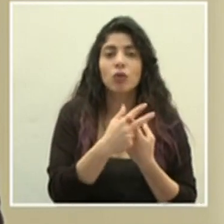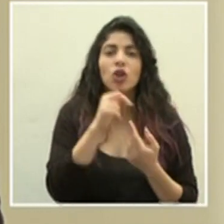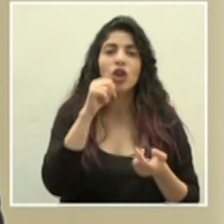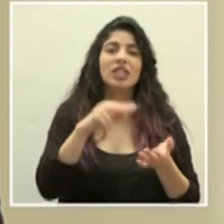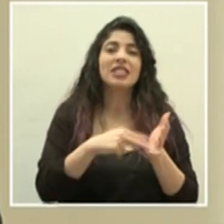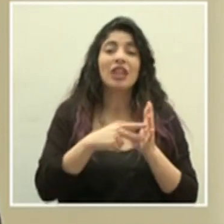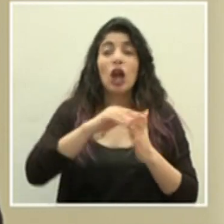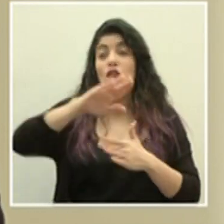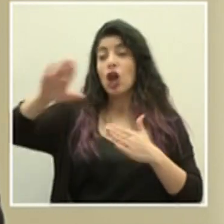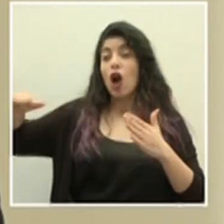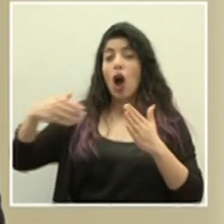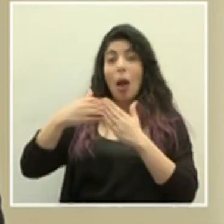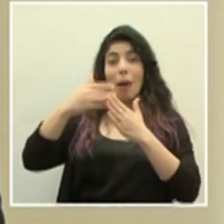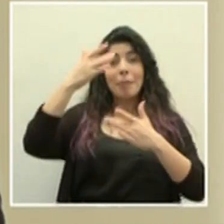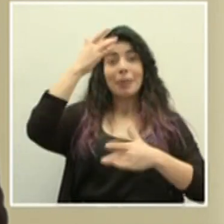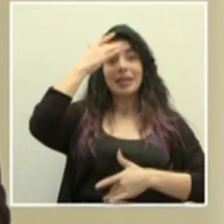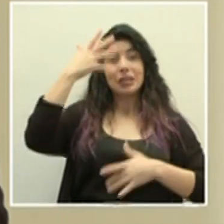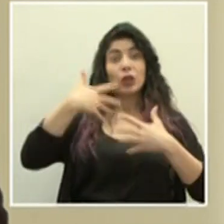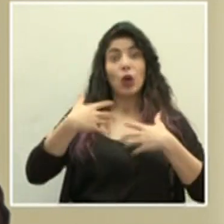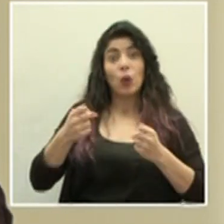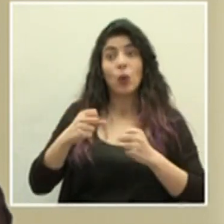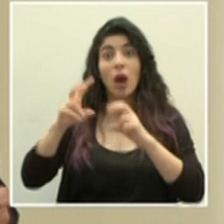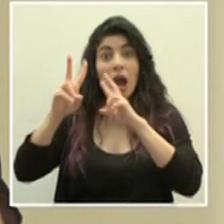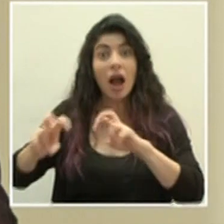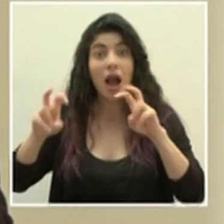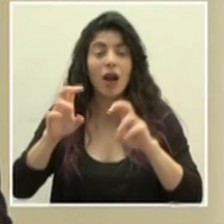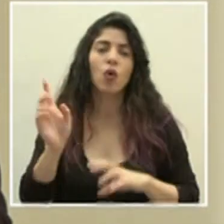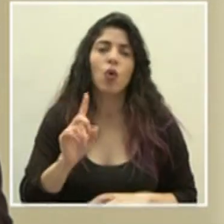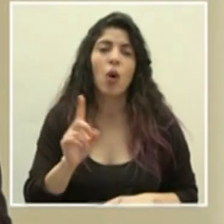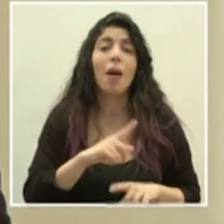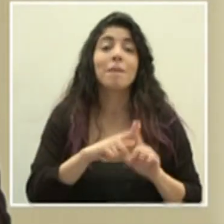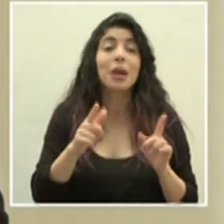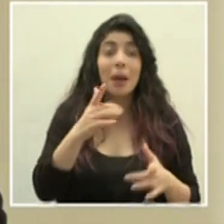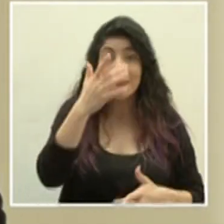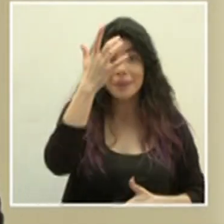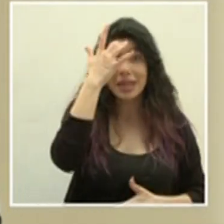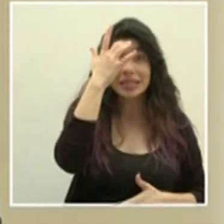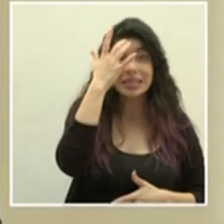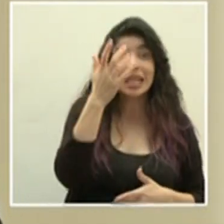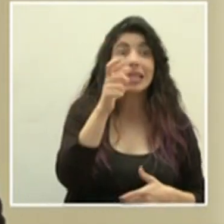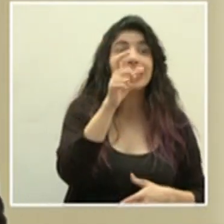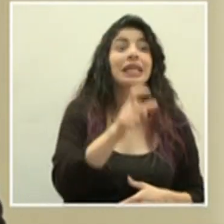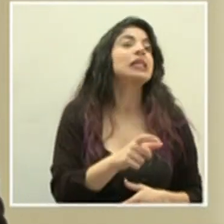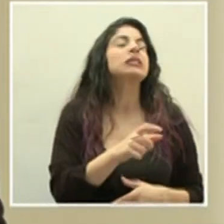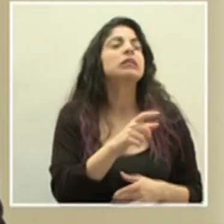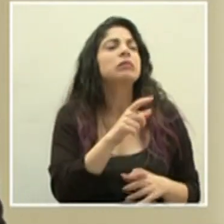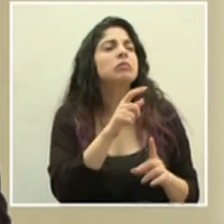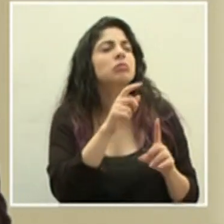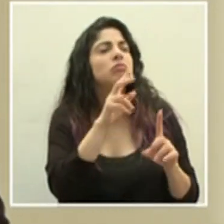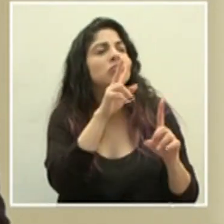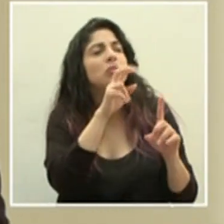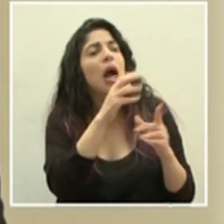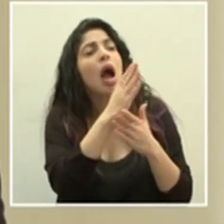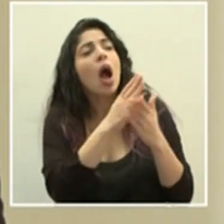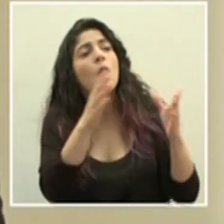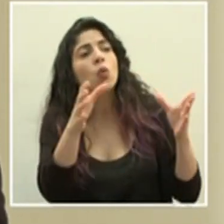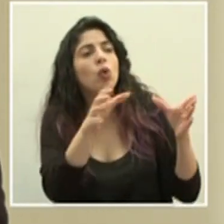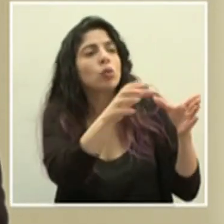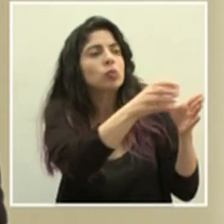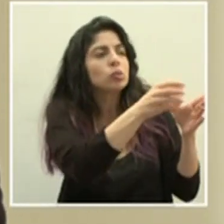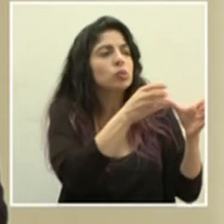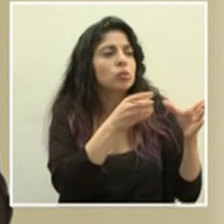va a hacer a todos los pacientes que se van dando de alta, sí tenemos que hacer con los pacientes que ya, una muestra, ¿verdad?, de esos pacientes que ya se dieron de